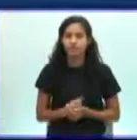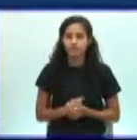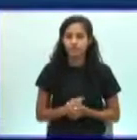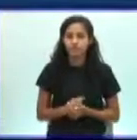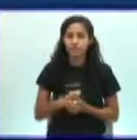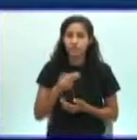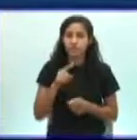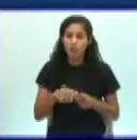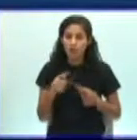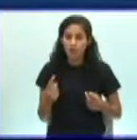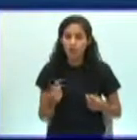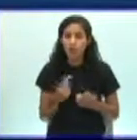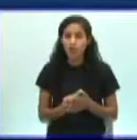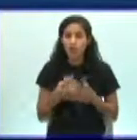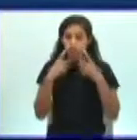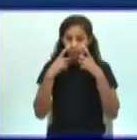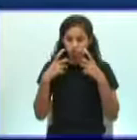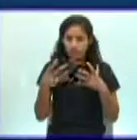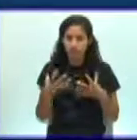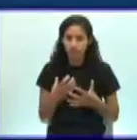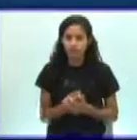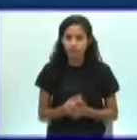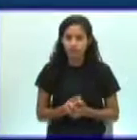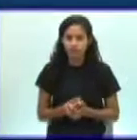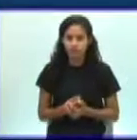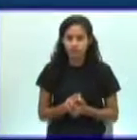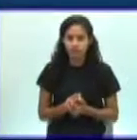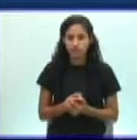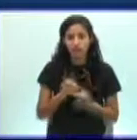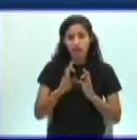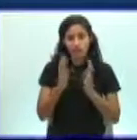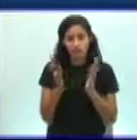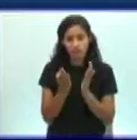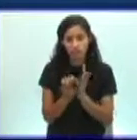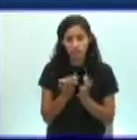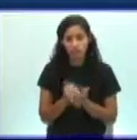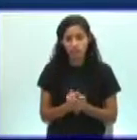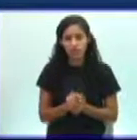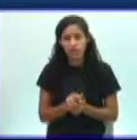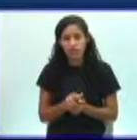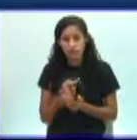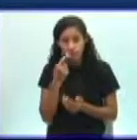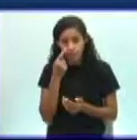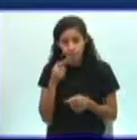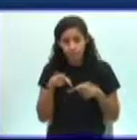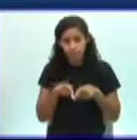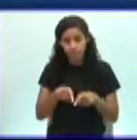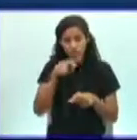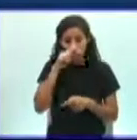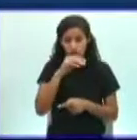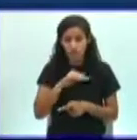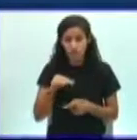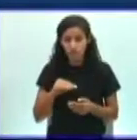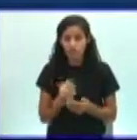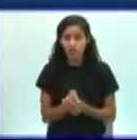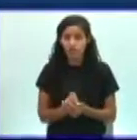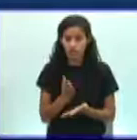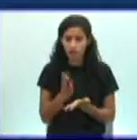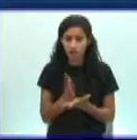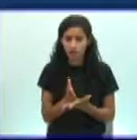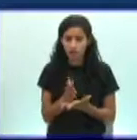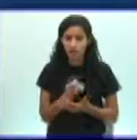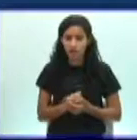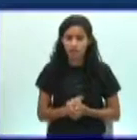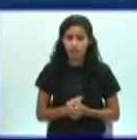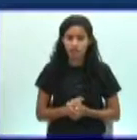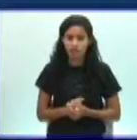Es por eso que es muy importante que los familiares estén acompañando a nuestros escolares en